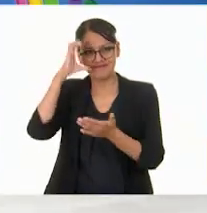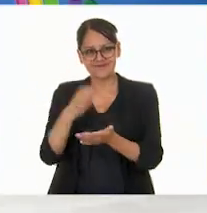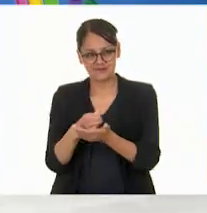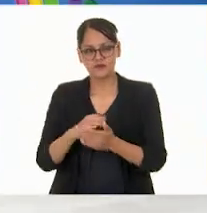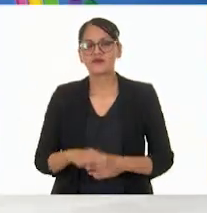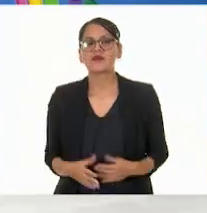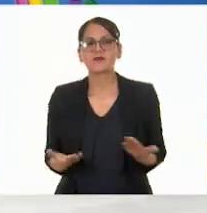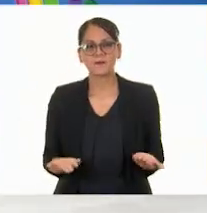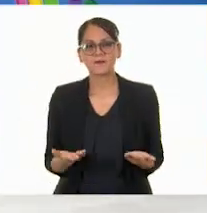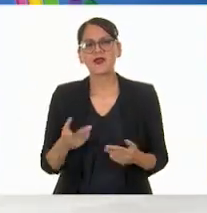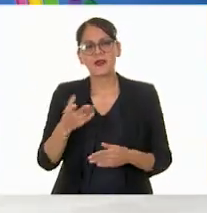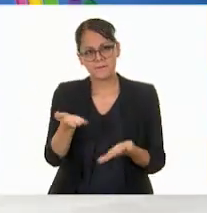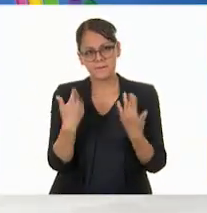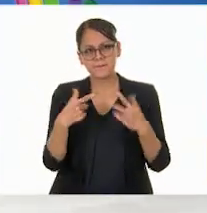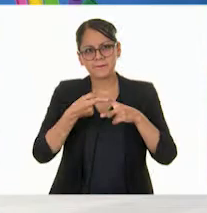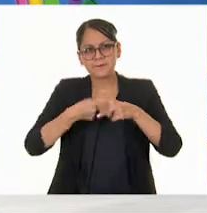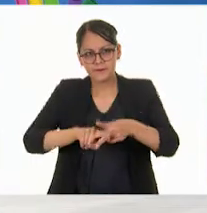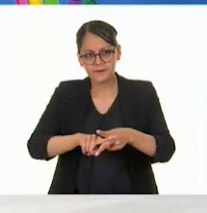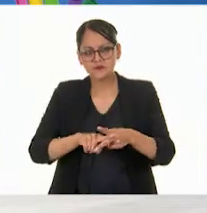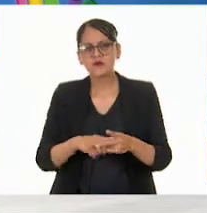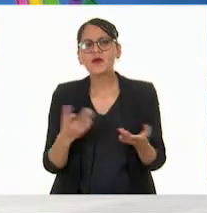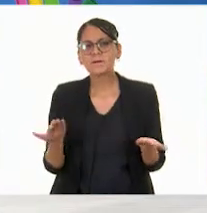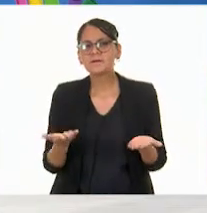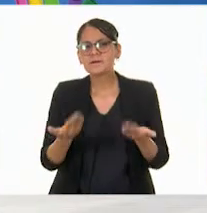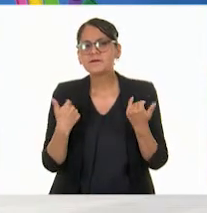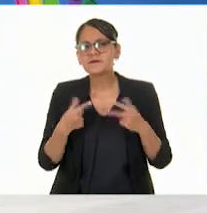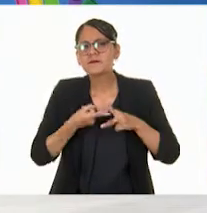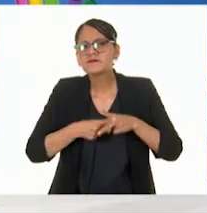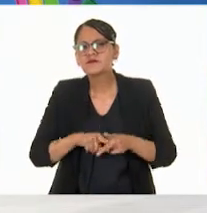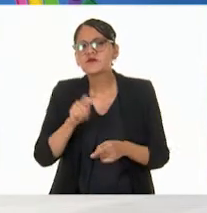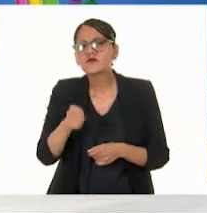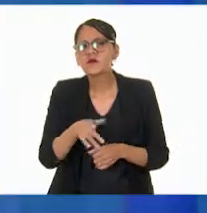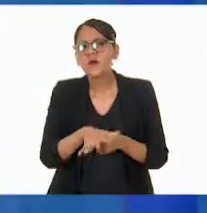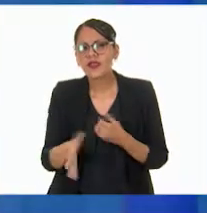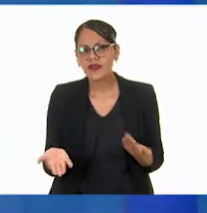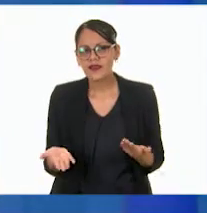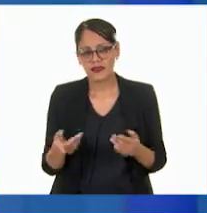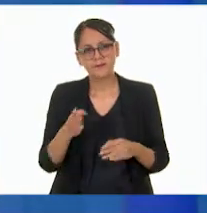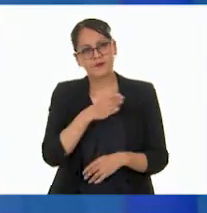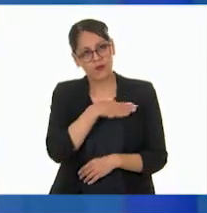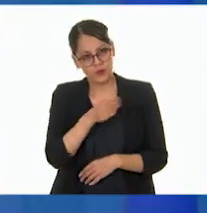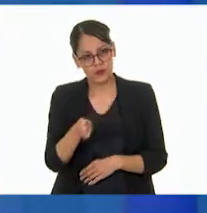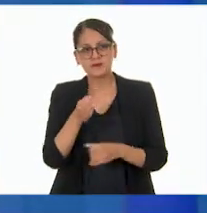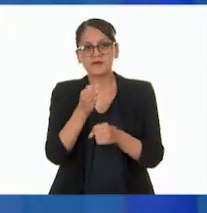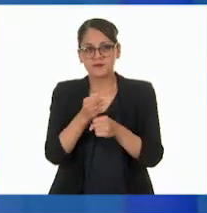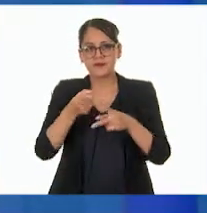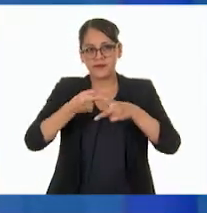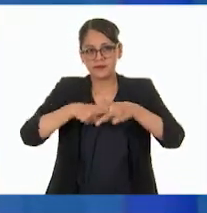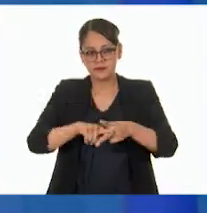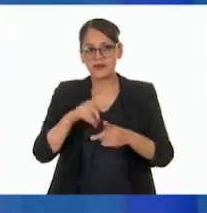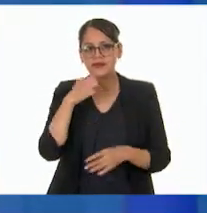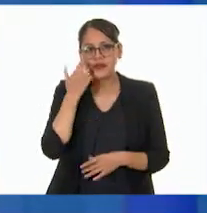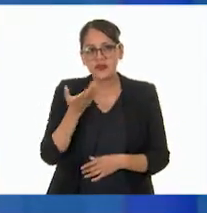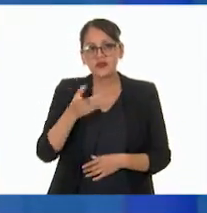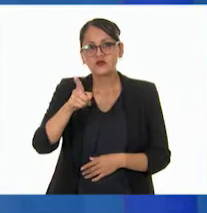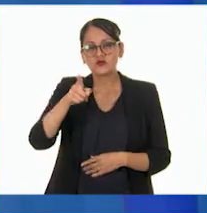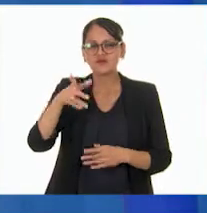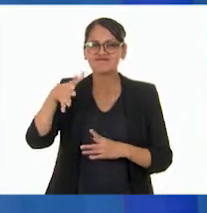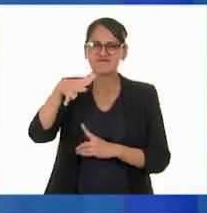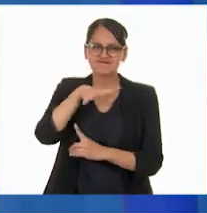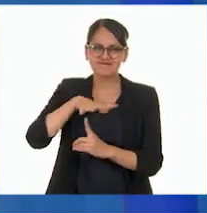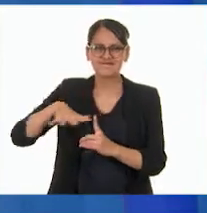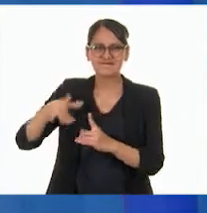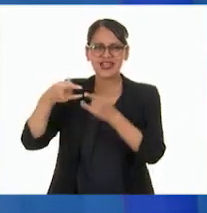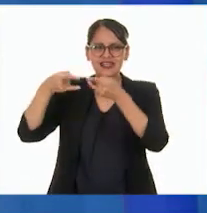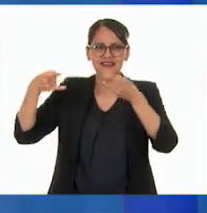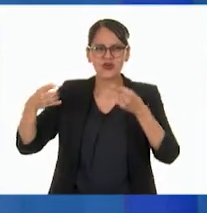que convendría ir empezando. ¿Con qué iniciaremos esta sesión? Bueno, para empezar quiero que nos ambientemos un